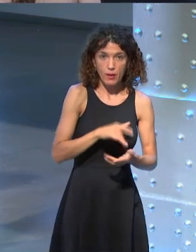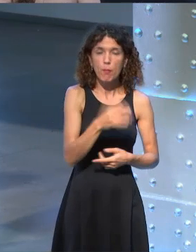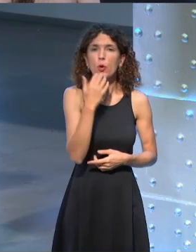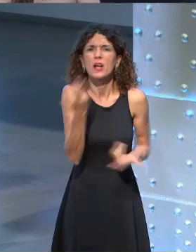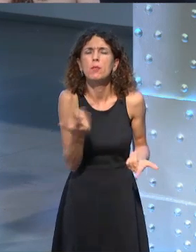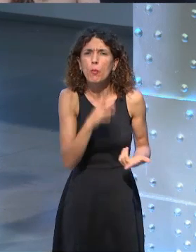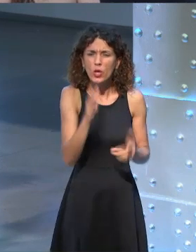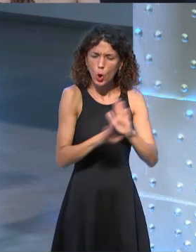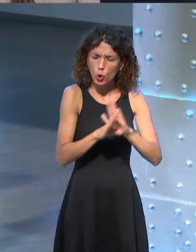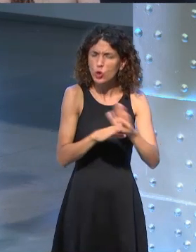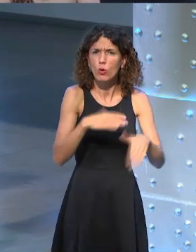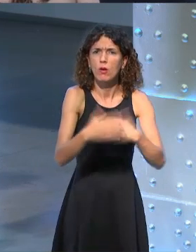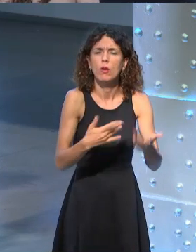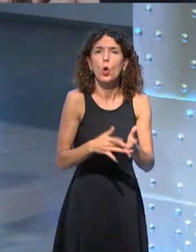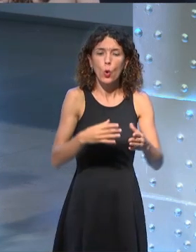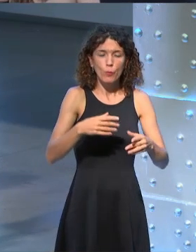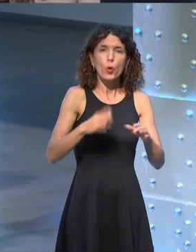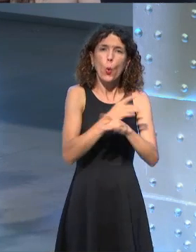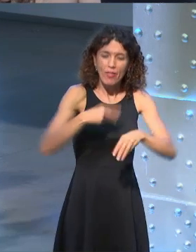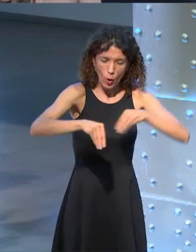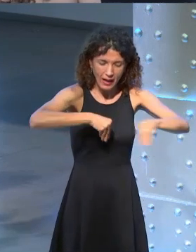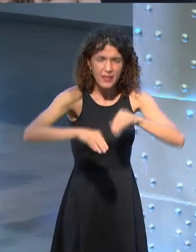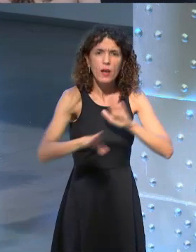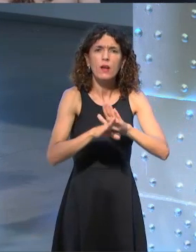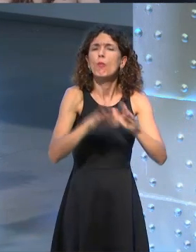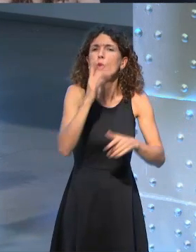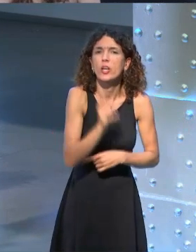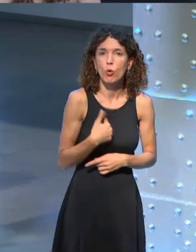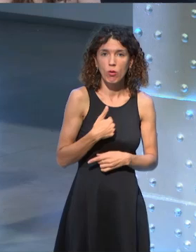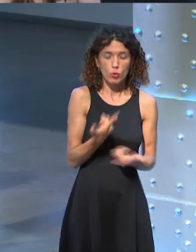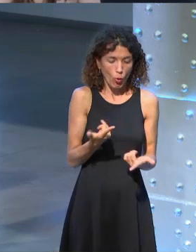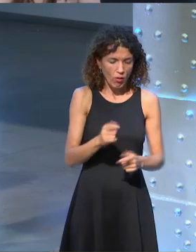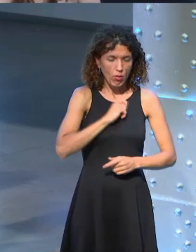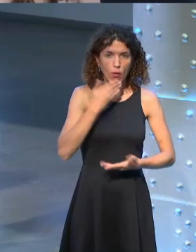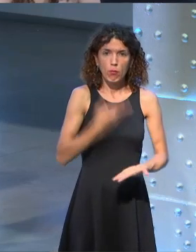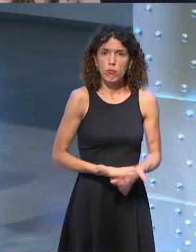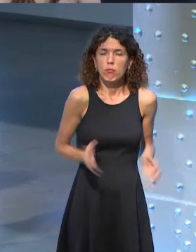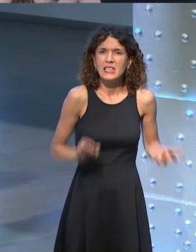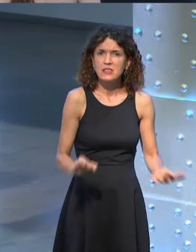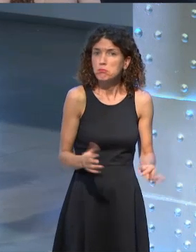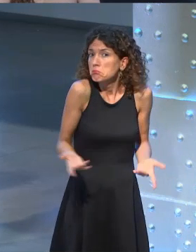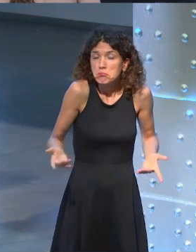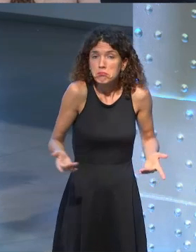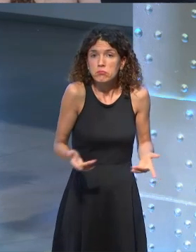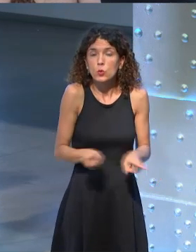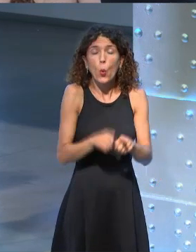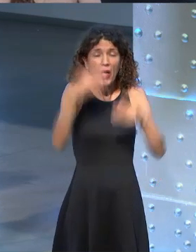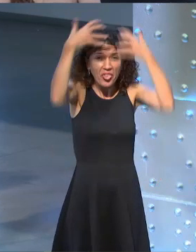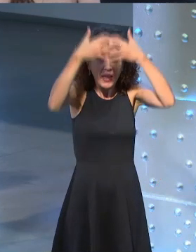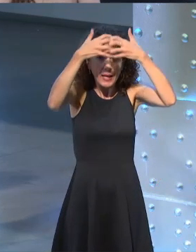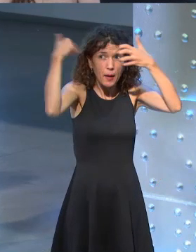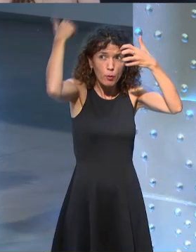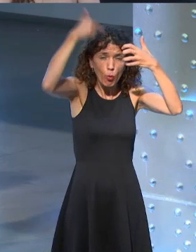bueno, ¿y por qué no continúas? ¿Por qué no continúas jugando al ajedrez? ¿Por qué no continúas? Dicen, bueno, es que me aburro. O sea, desarrollan parte de su